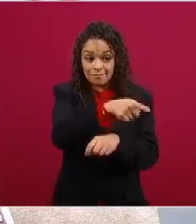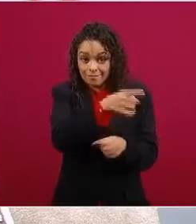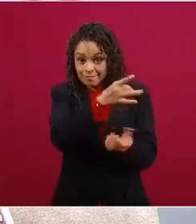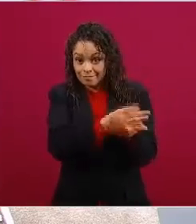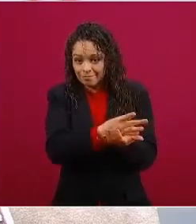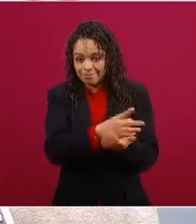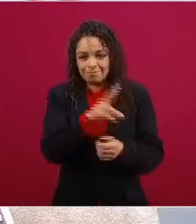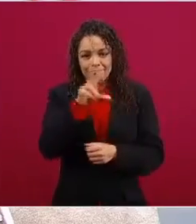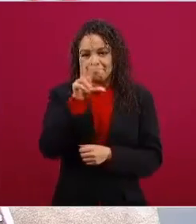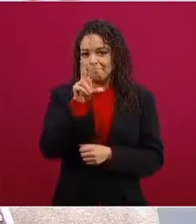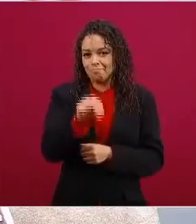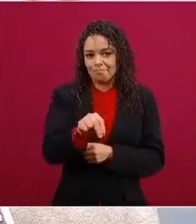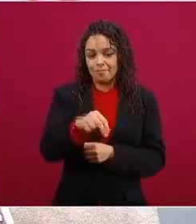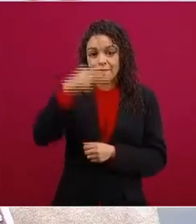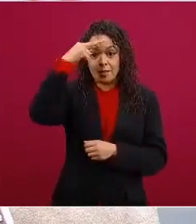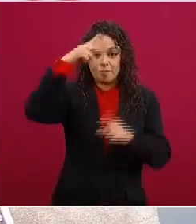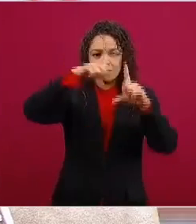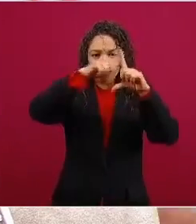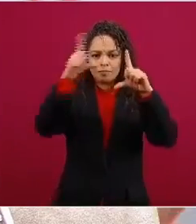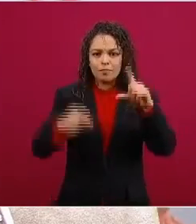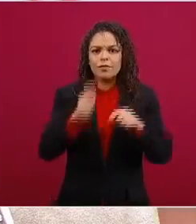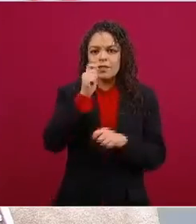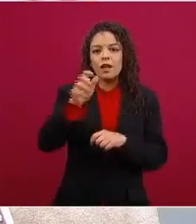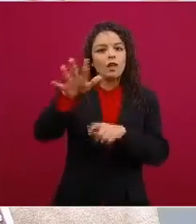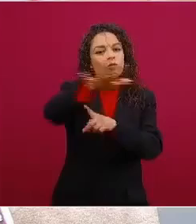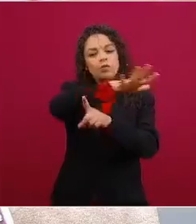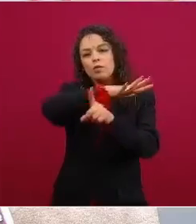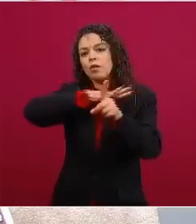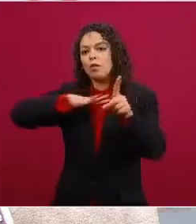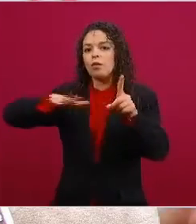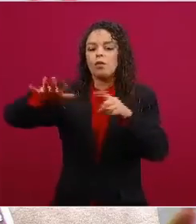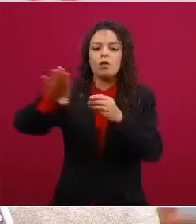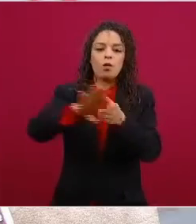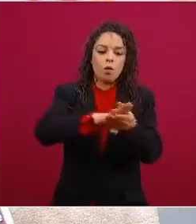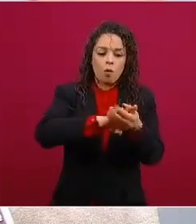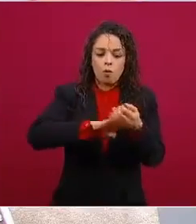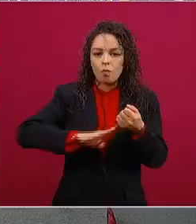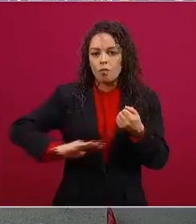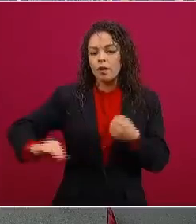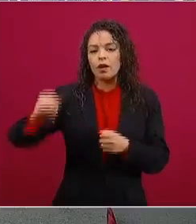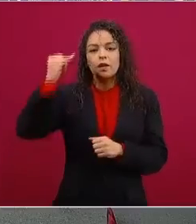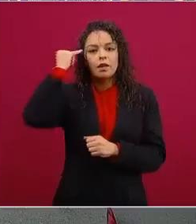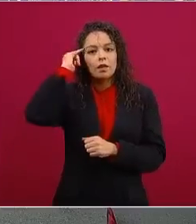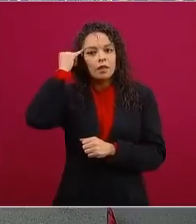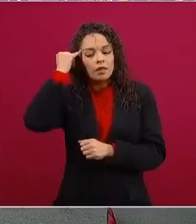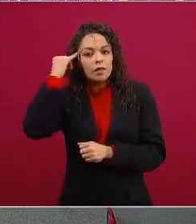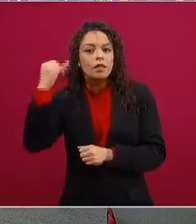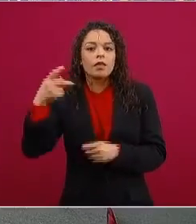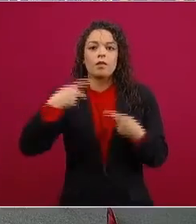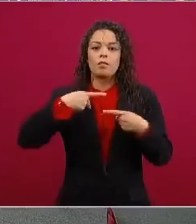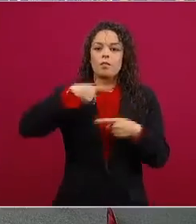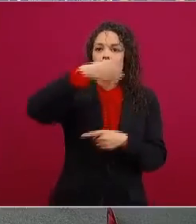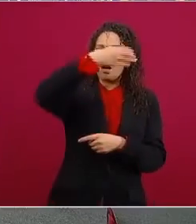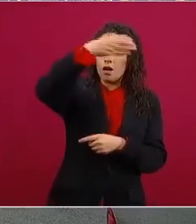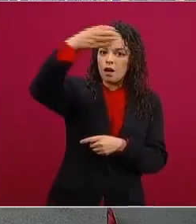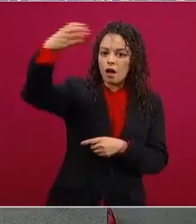México somos todos y es el más humilde, el indígena, el campesino, el que está allá